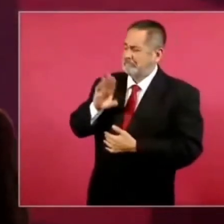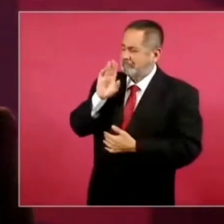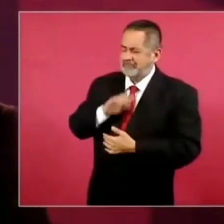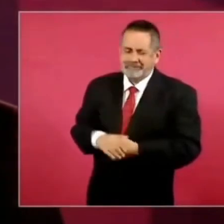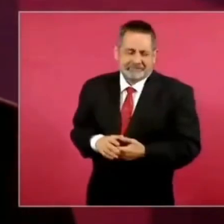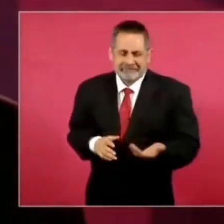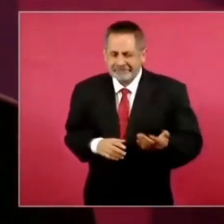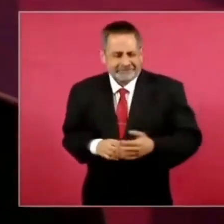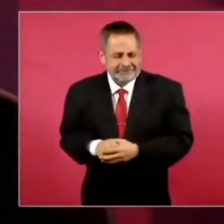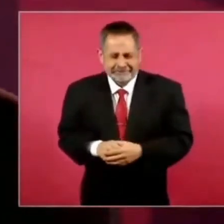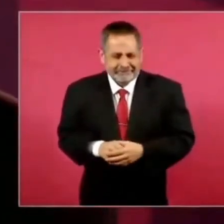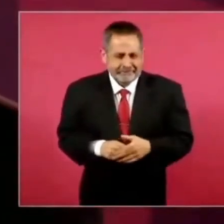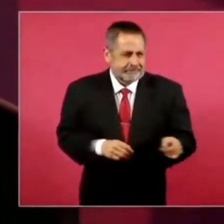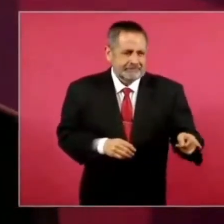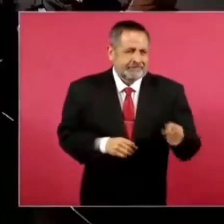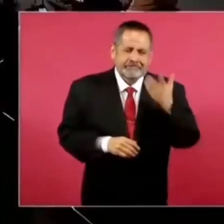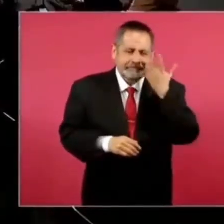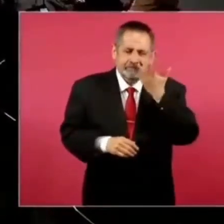¿Cómo se va a estar